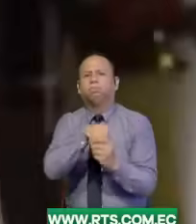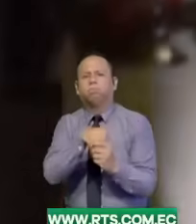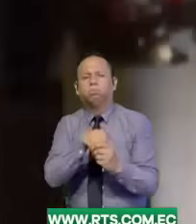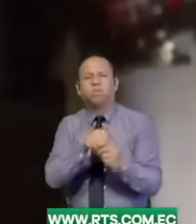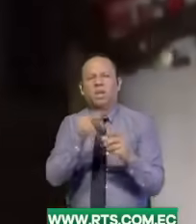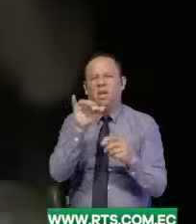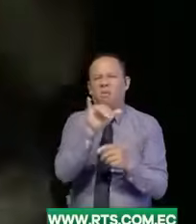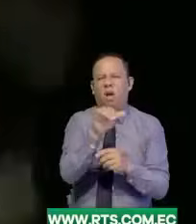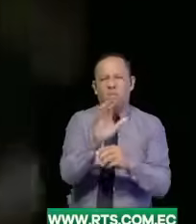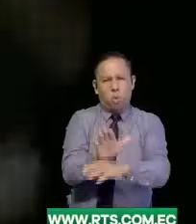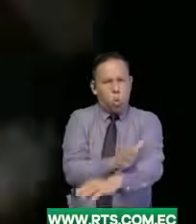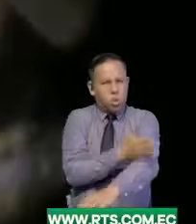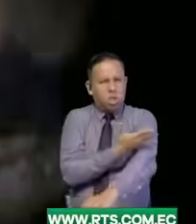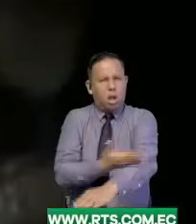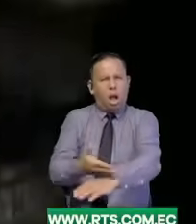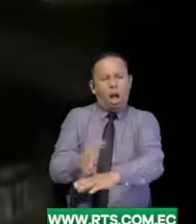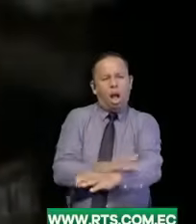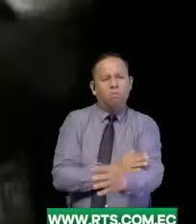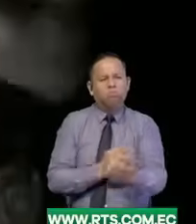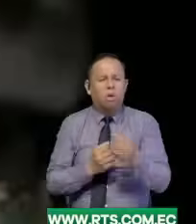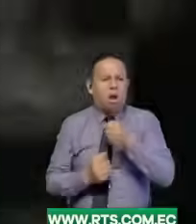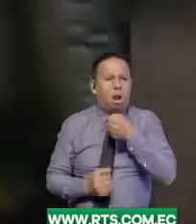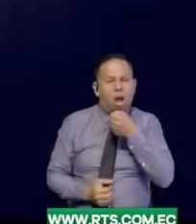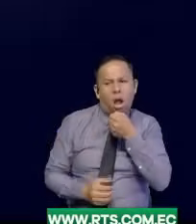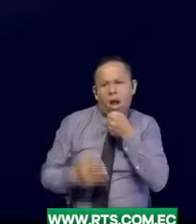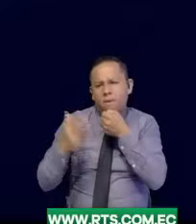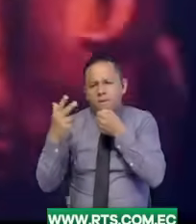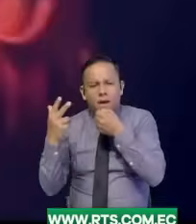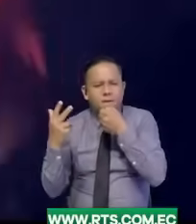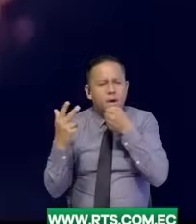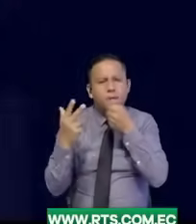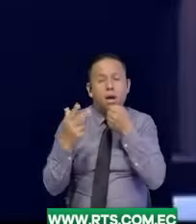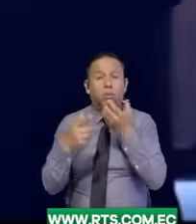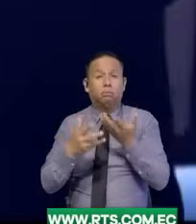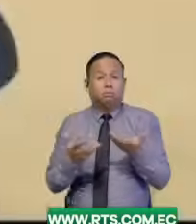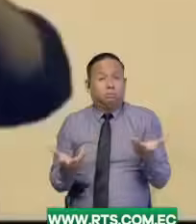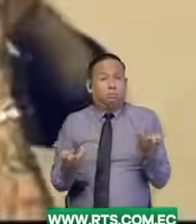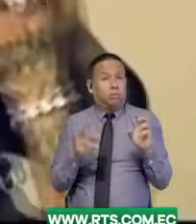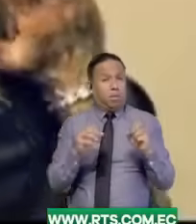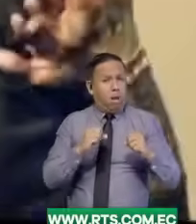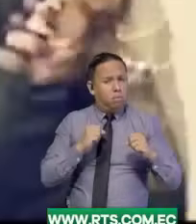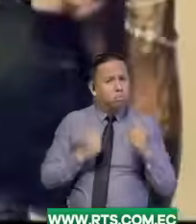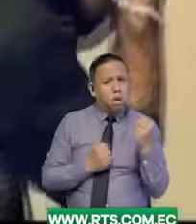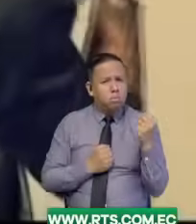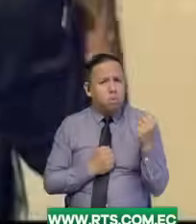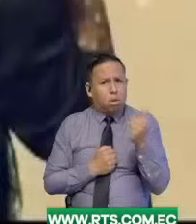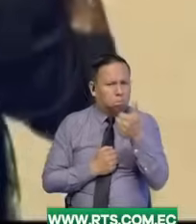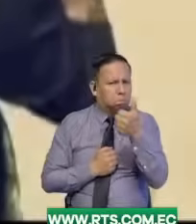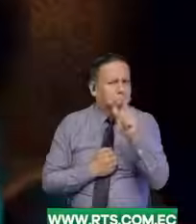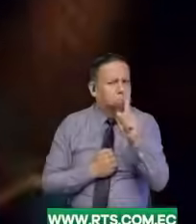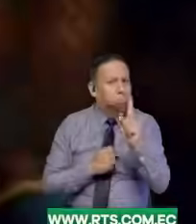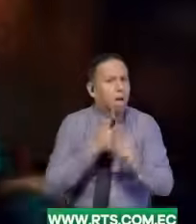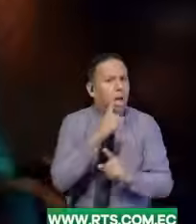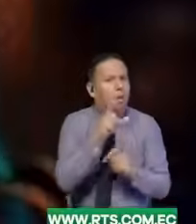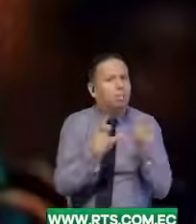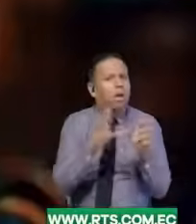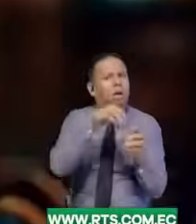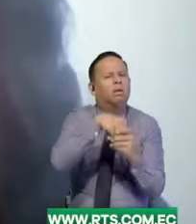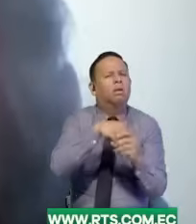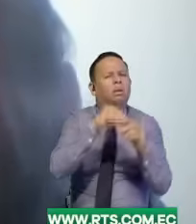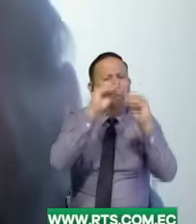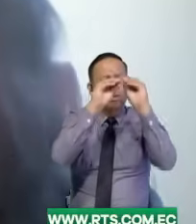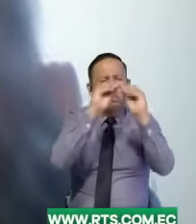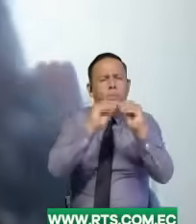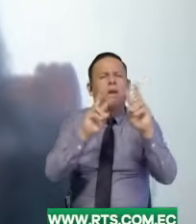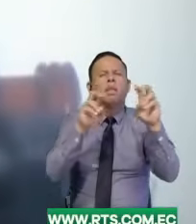música urbana. Empezó el desorden, ya sabemos dónde. Ritmo contagiante, pero su contenido tiene historias de las bandas. Durante el